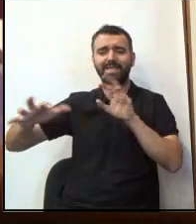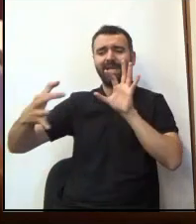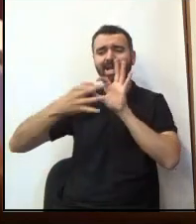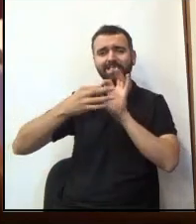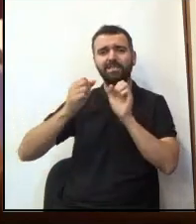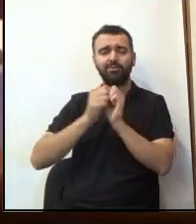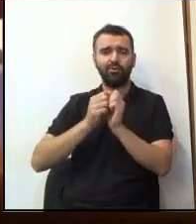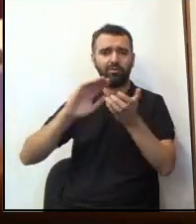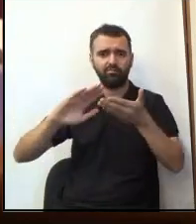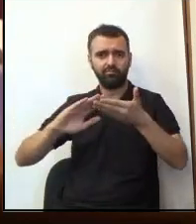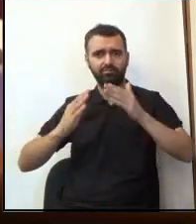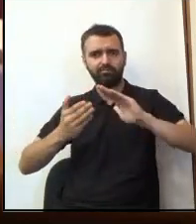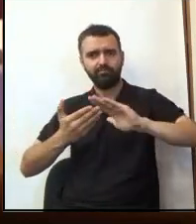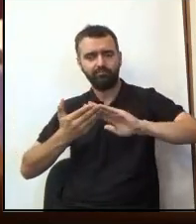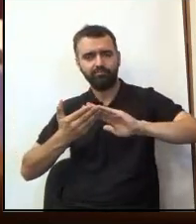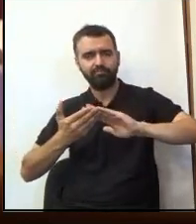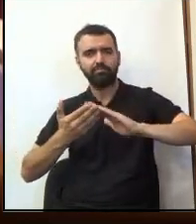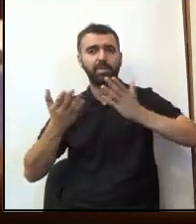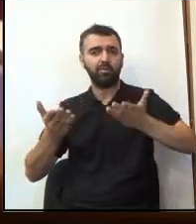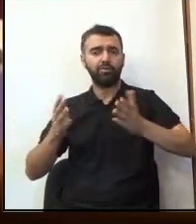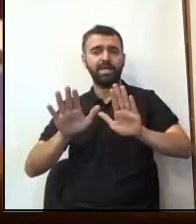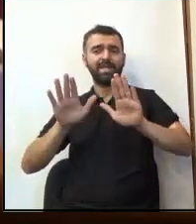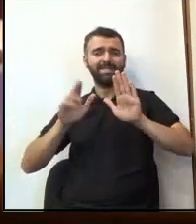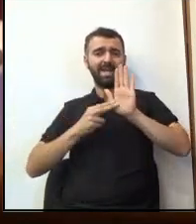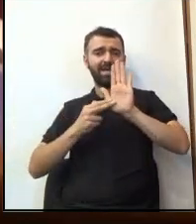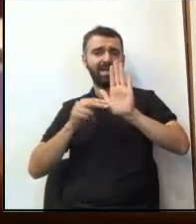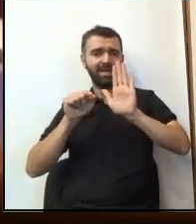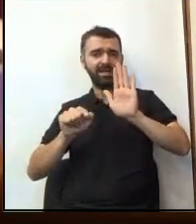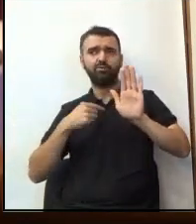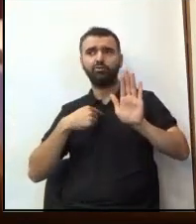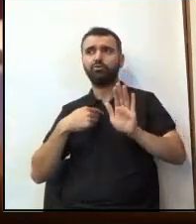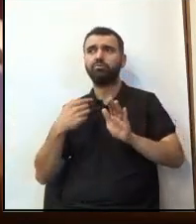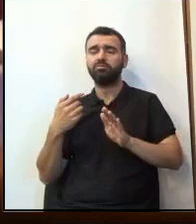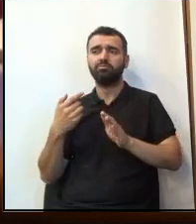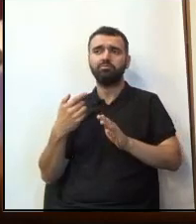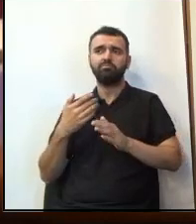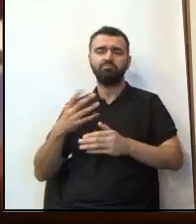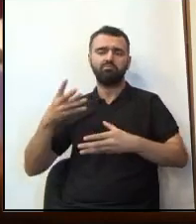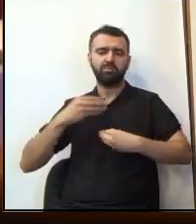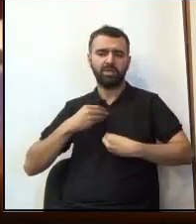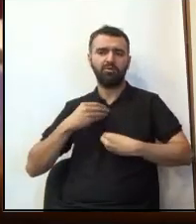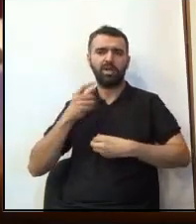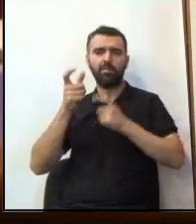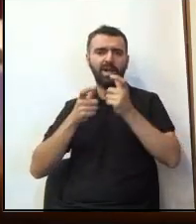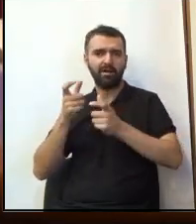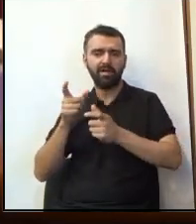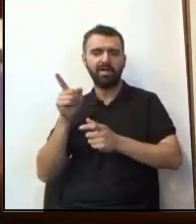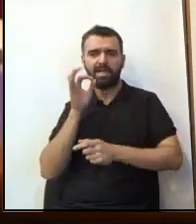comunidad. Entonces, como destacar eso, yo me quedo con las palabras que dice